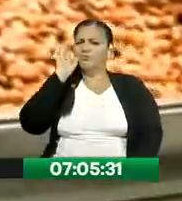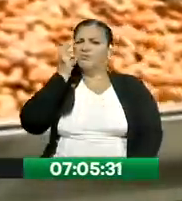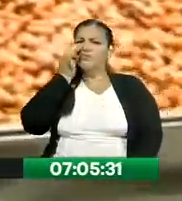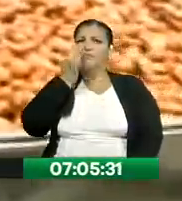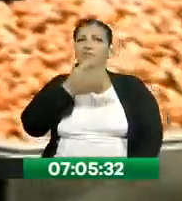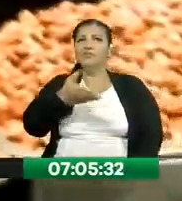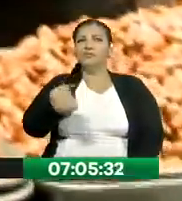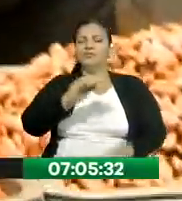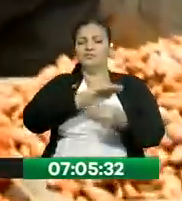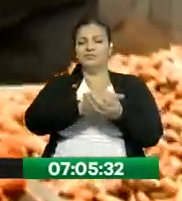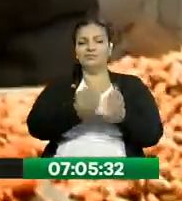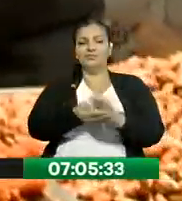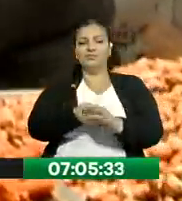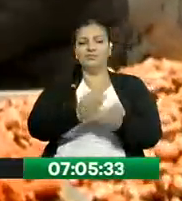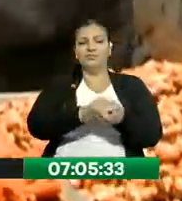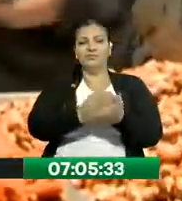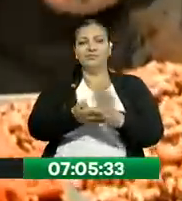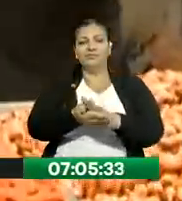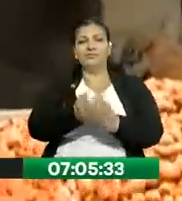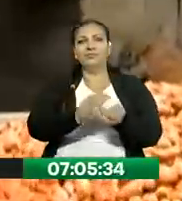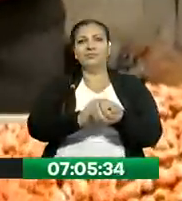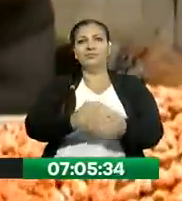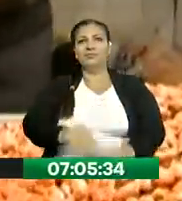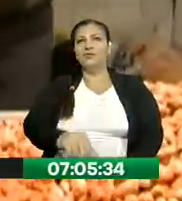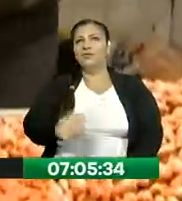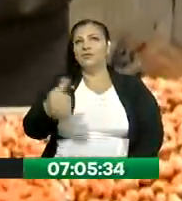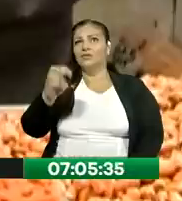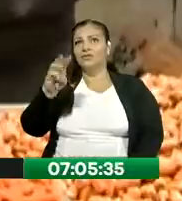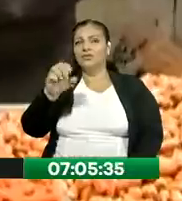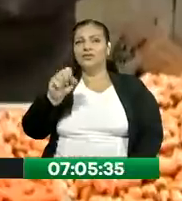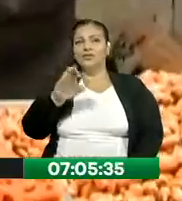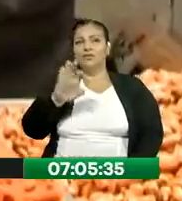mote. A ver, ¿cómo se hace? Yo